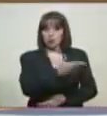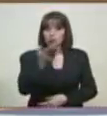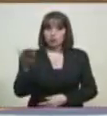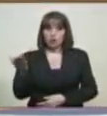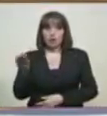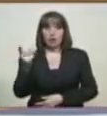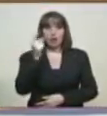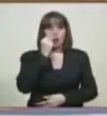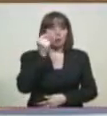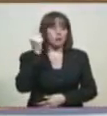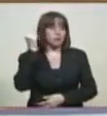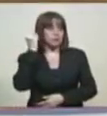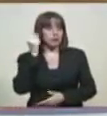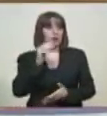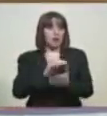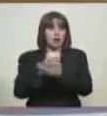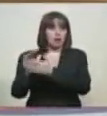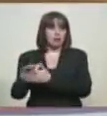compañera, María,